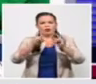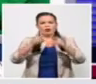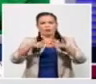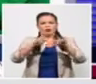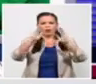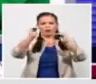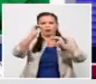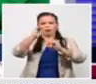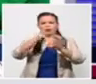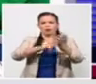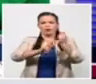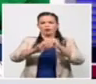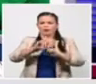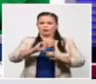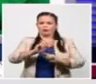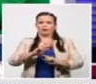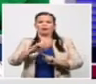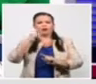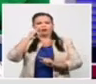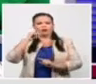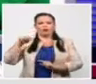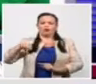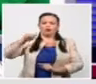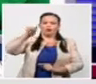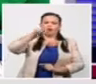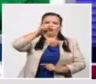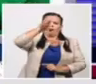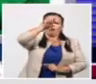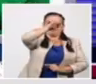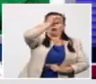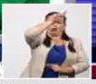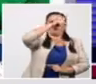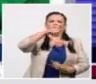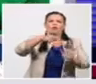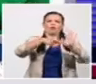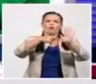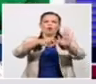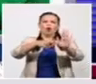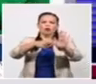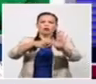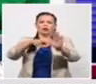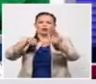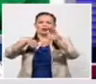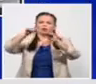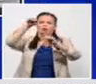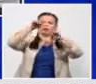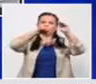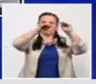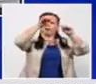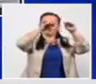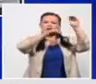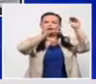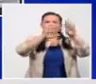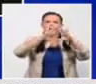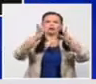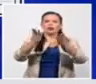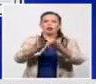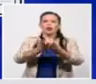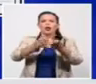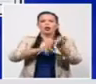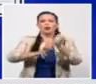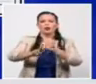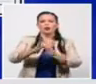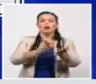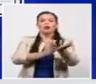el gráfico final donde se ven las curvas de las provincias que mantienen